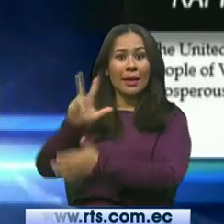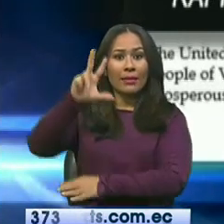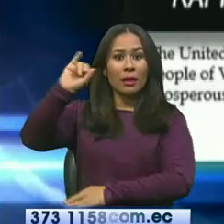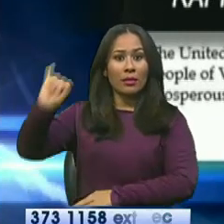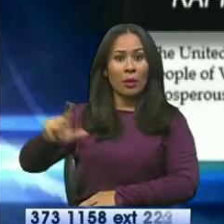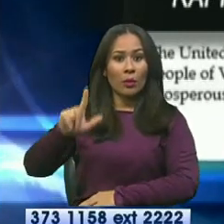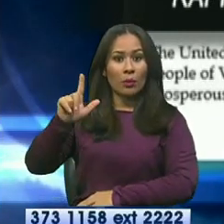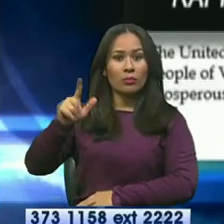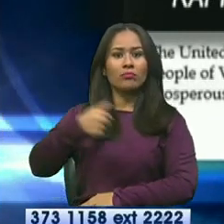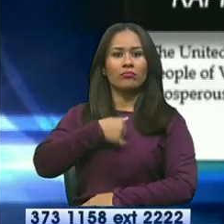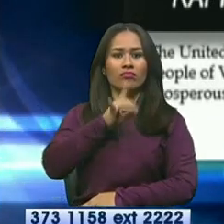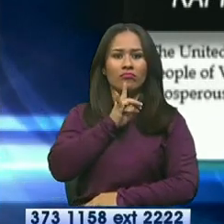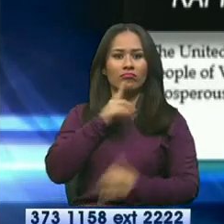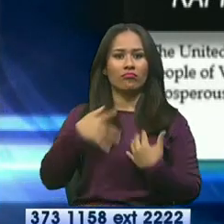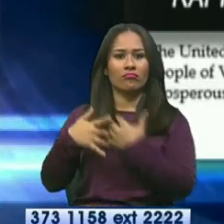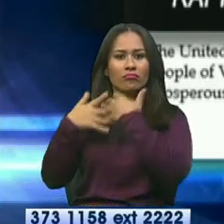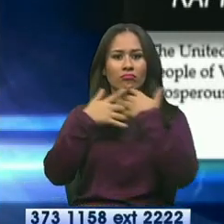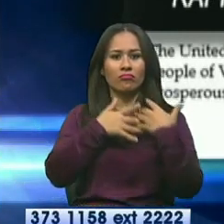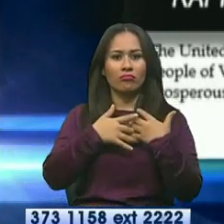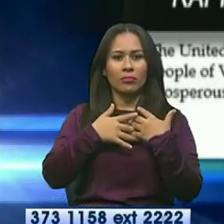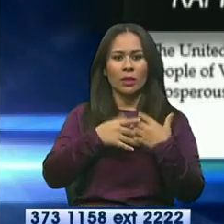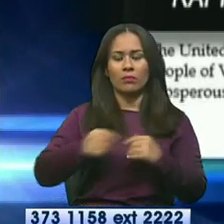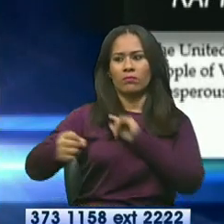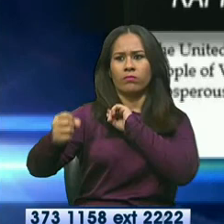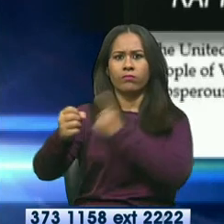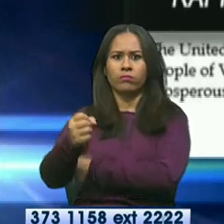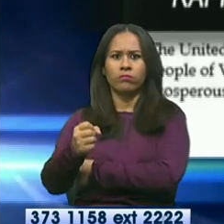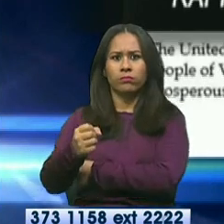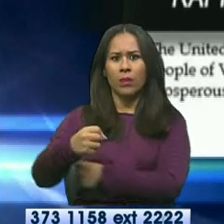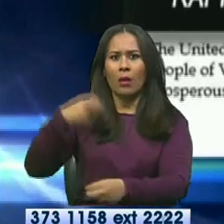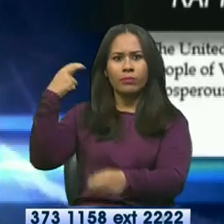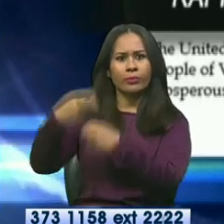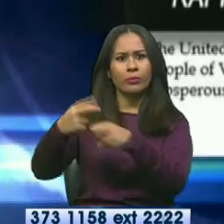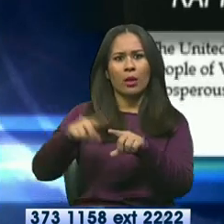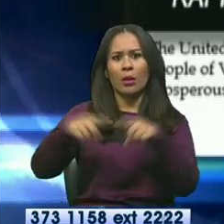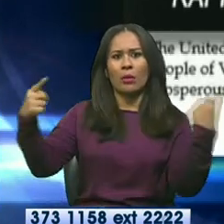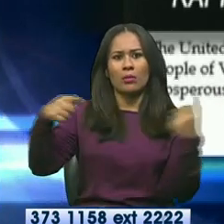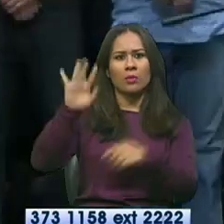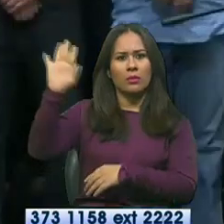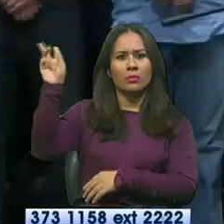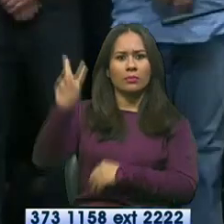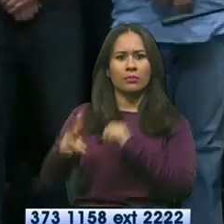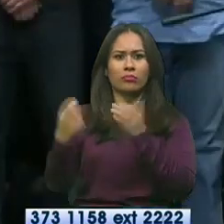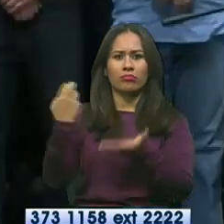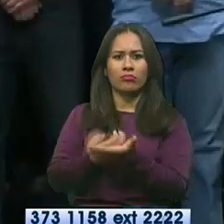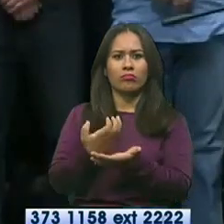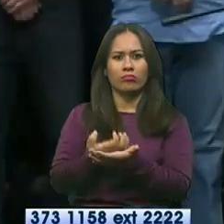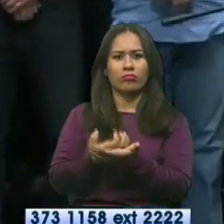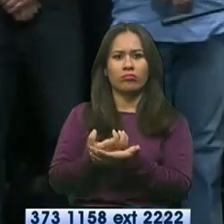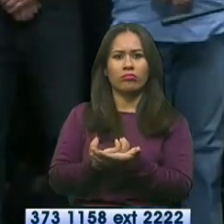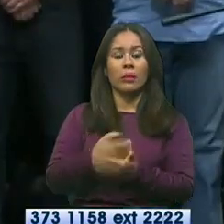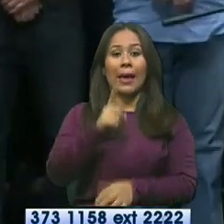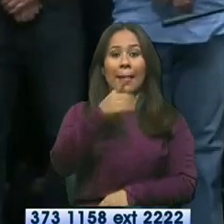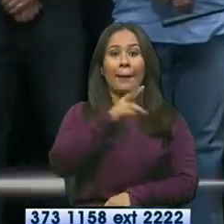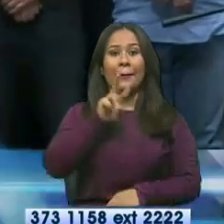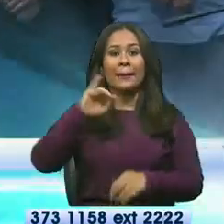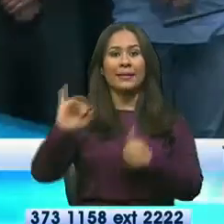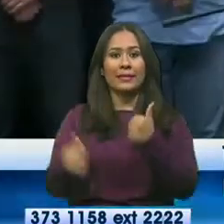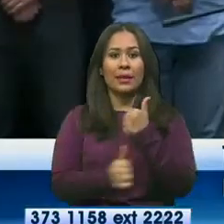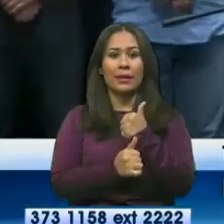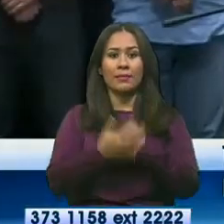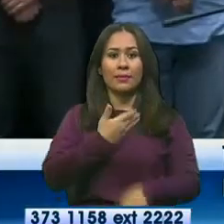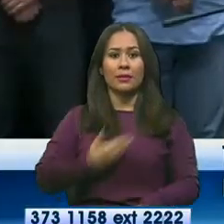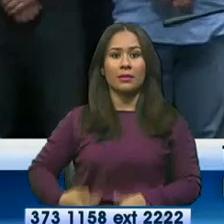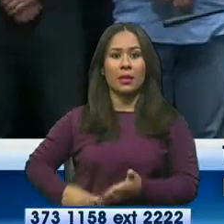julio, Estados Unidos tomará fuertes y rápidas sanciones económicas. Mientras tanto, el vicepresidente de la Asamblea